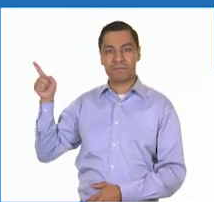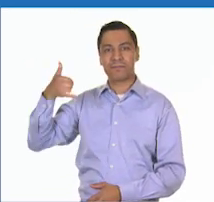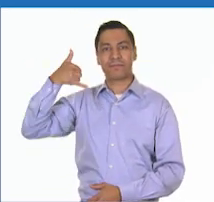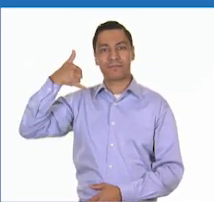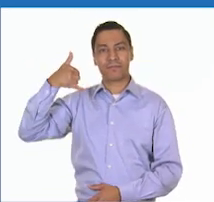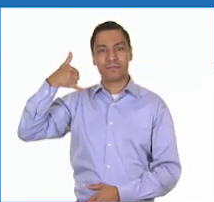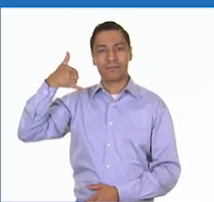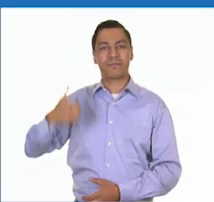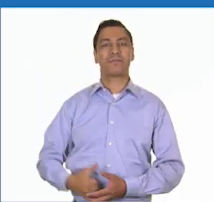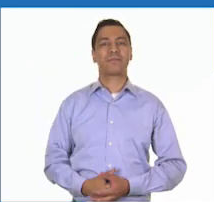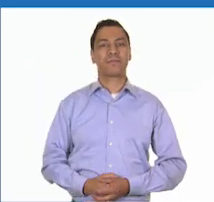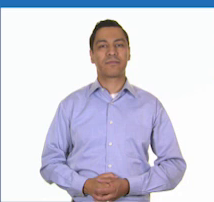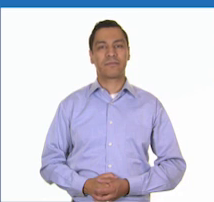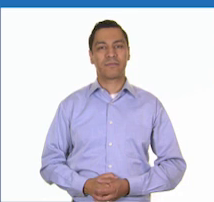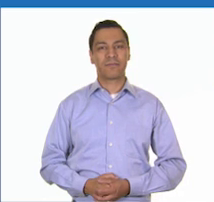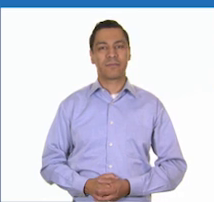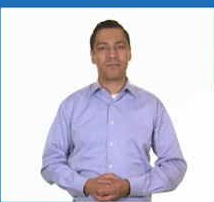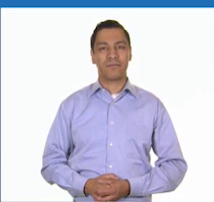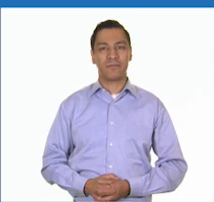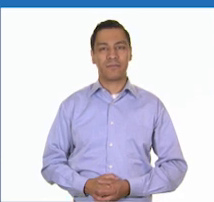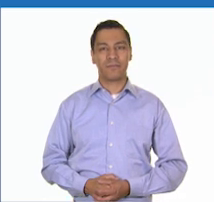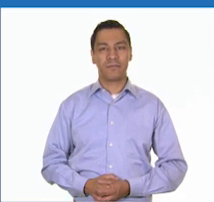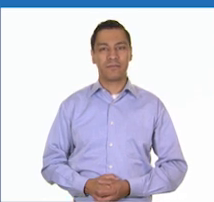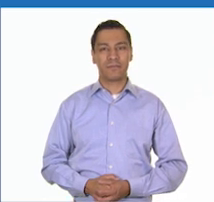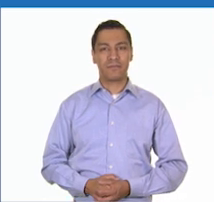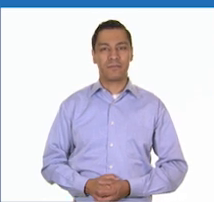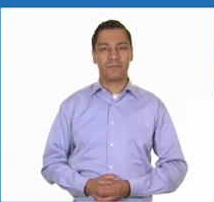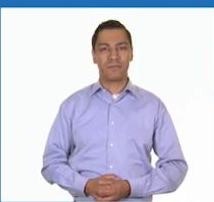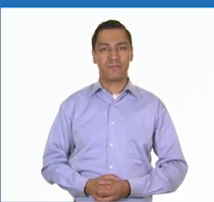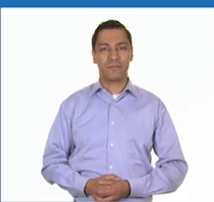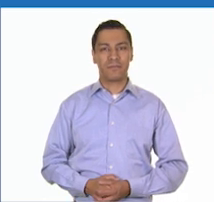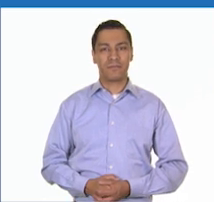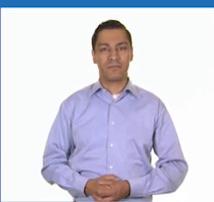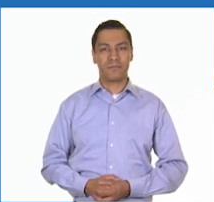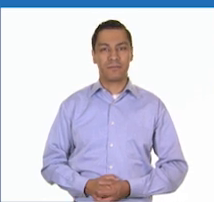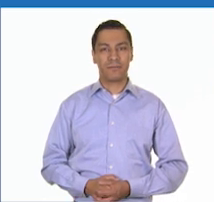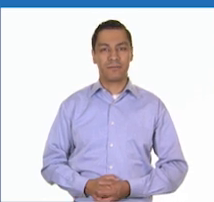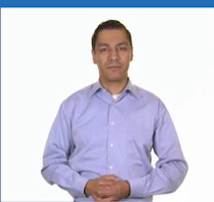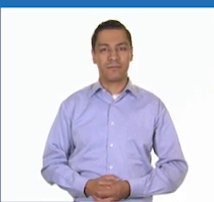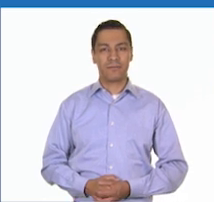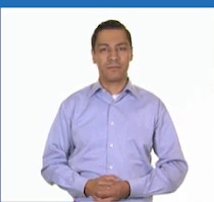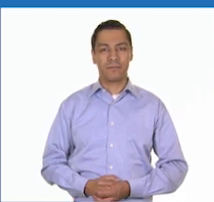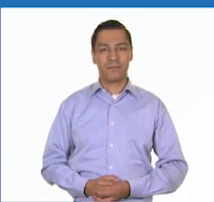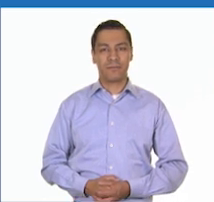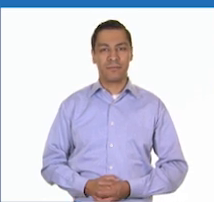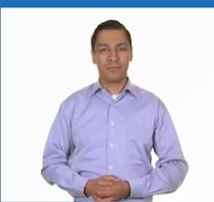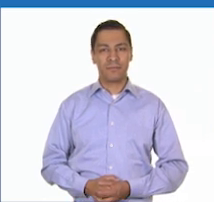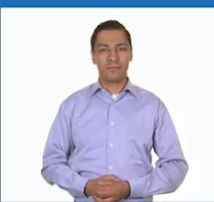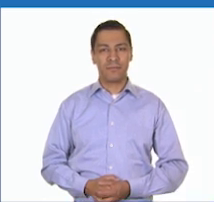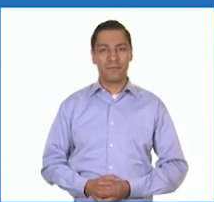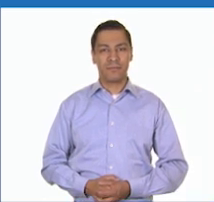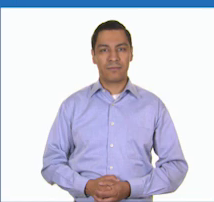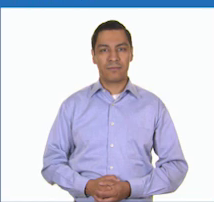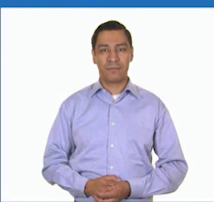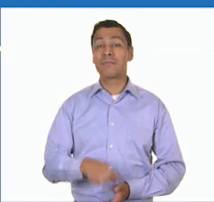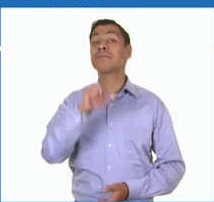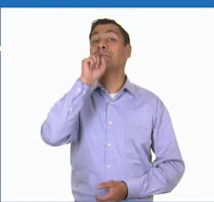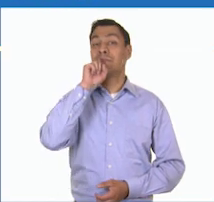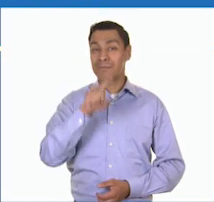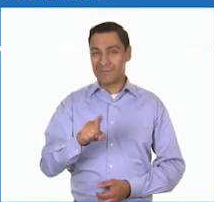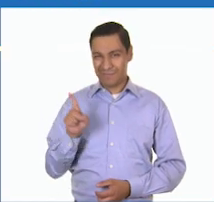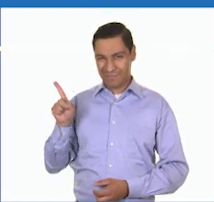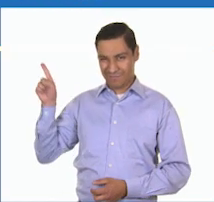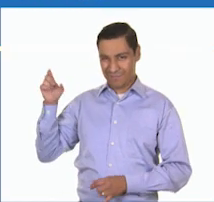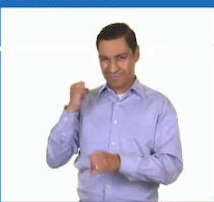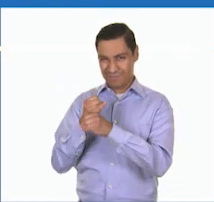55 41 72 04 13. ¡Son 100 líneas! También